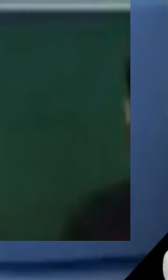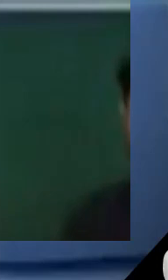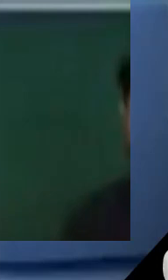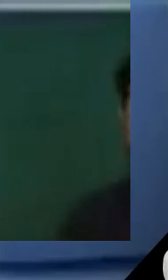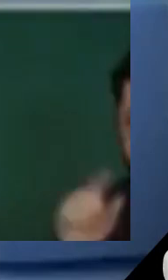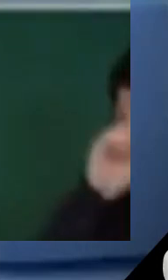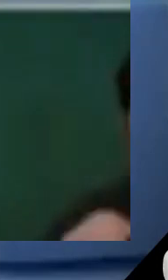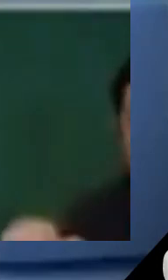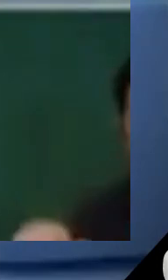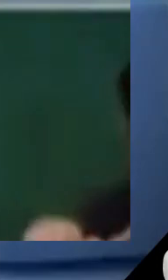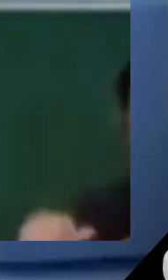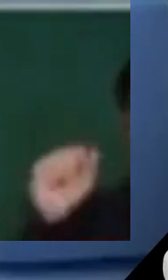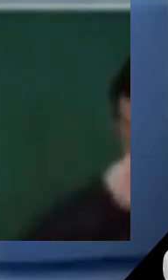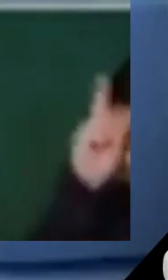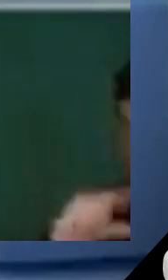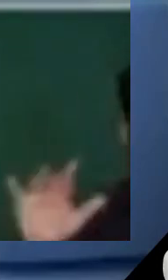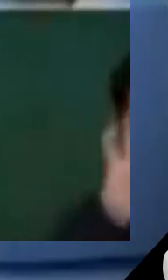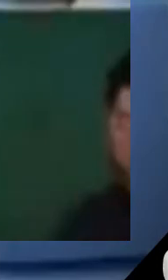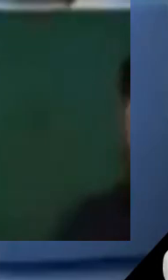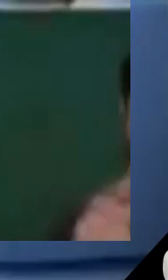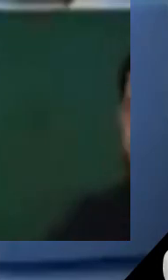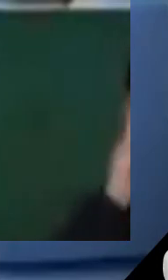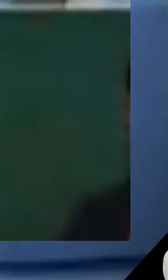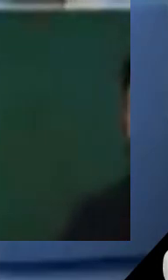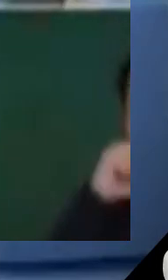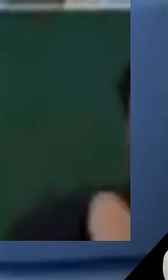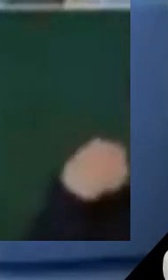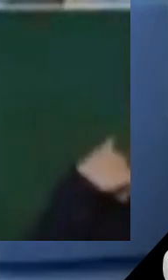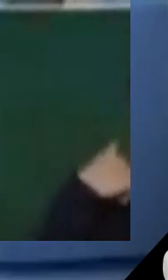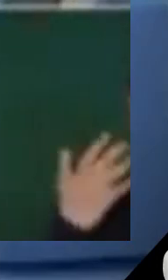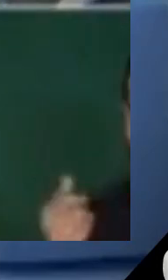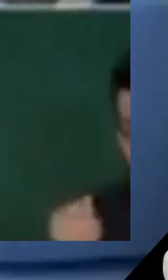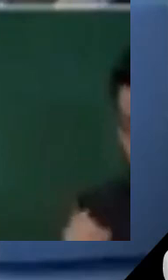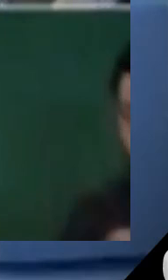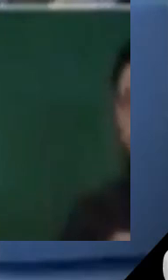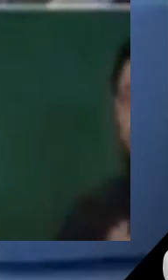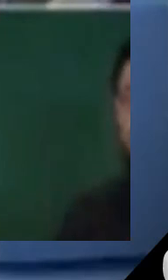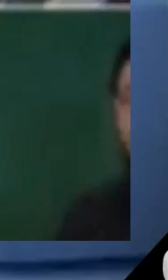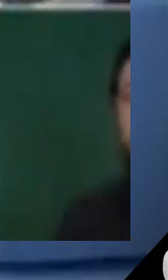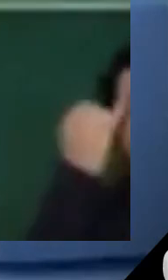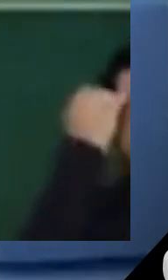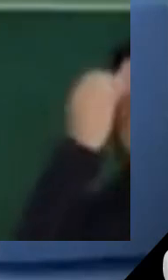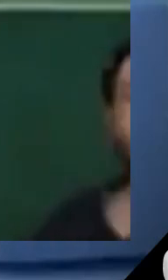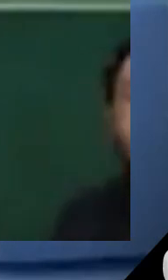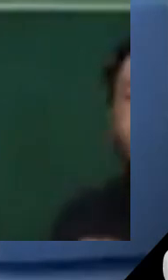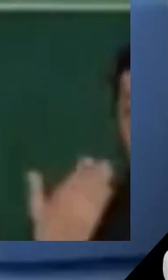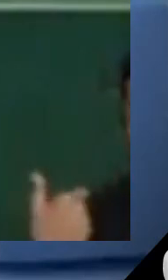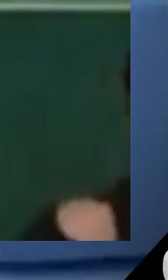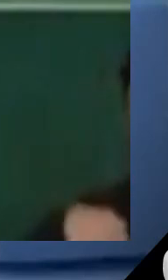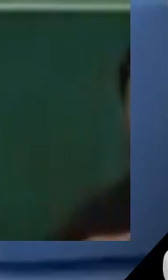en todo el país. Aquí en Yucatán, imagínense que había esclavitud